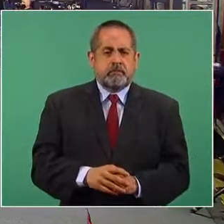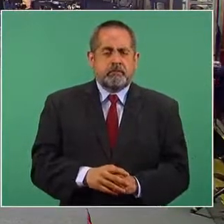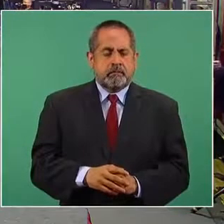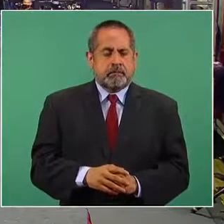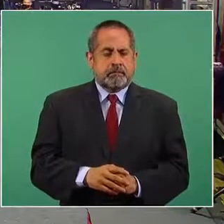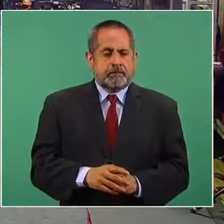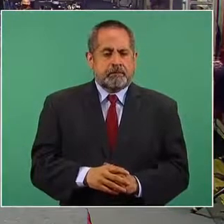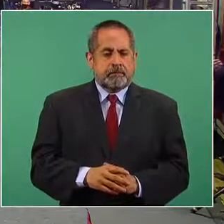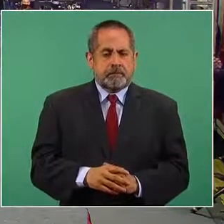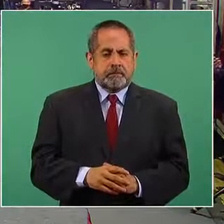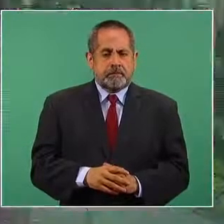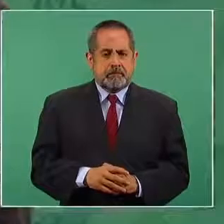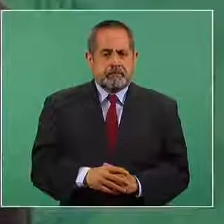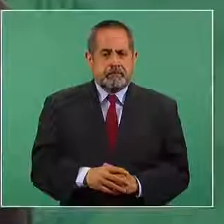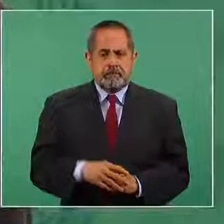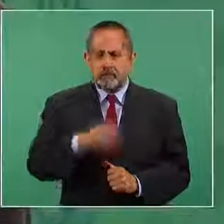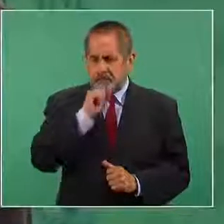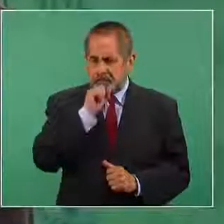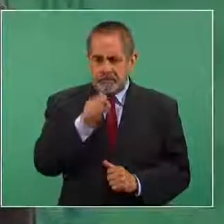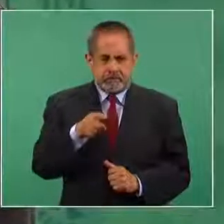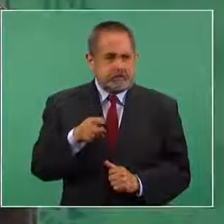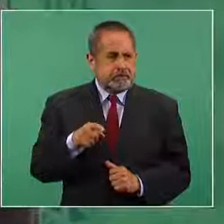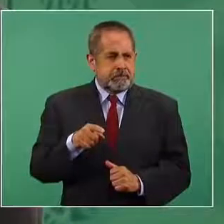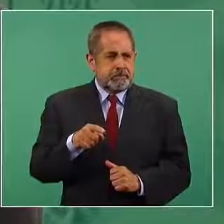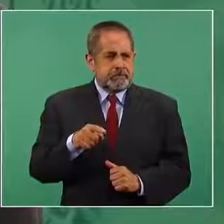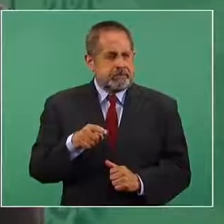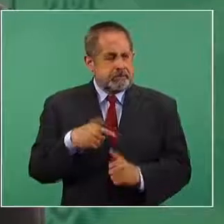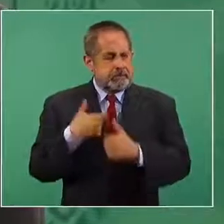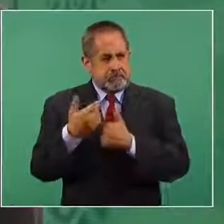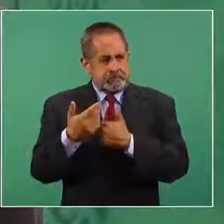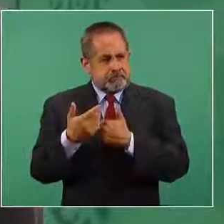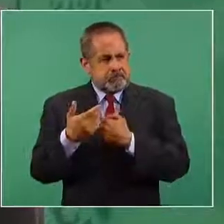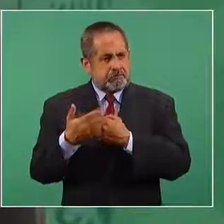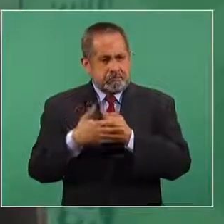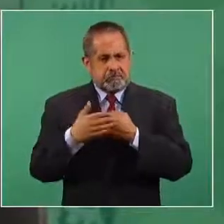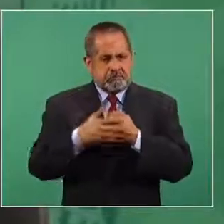y quedamos en volver a